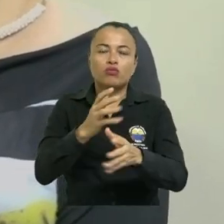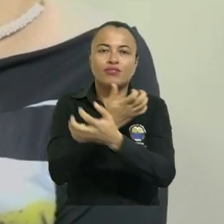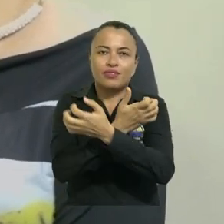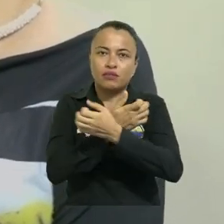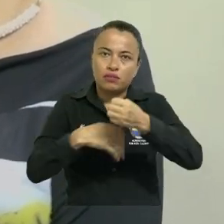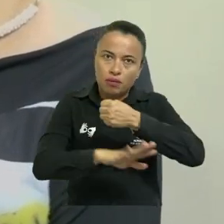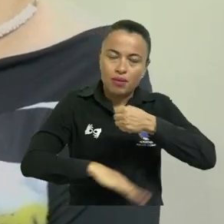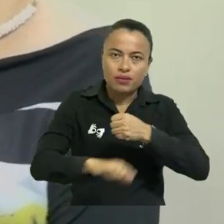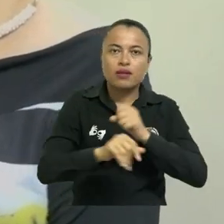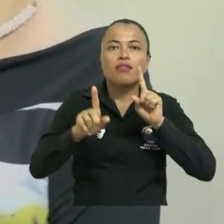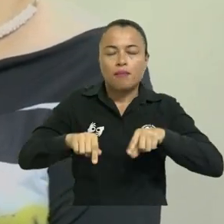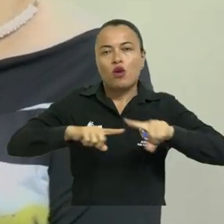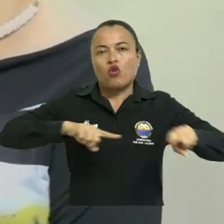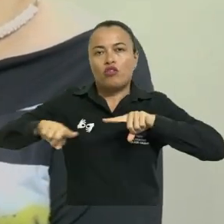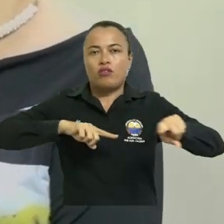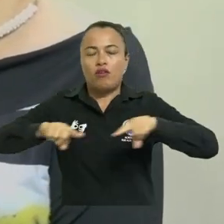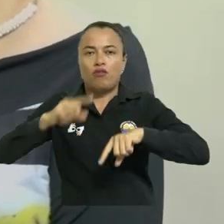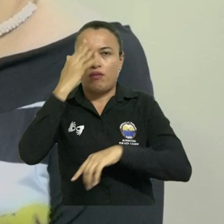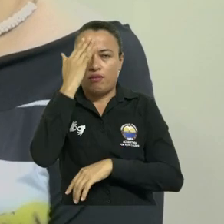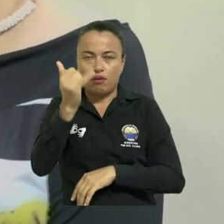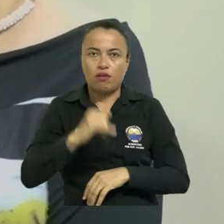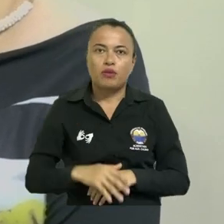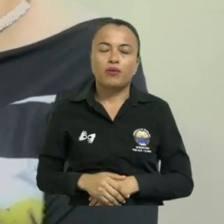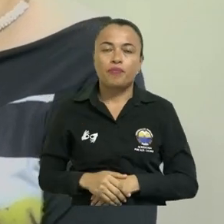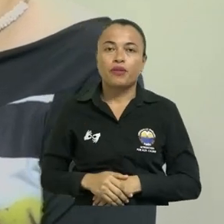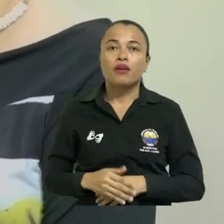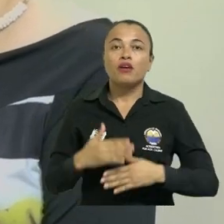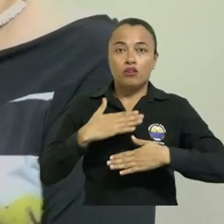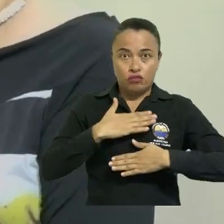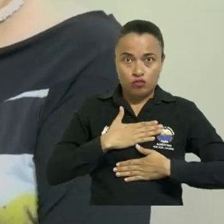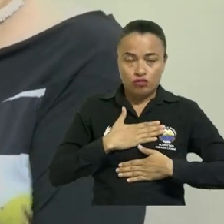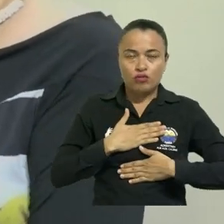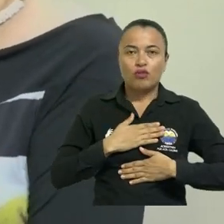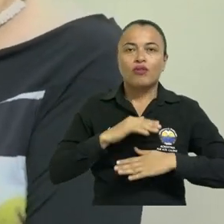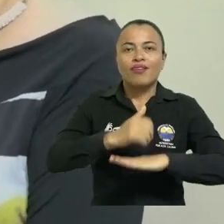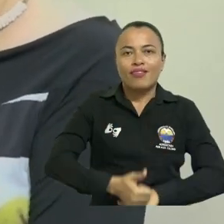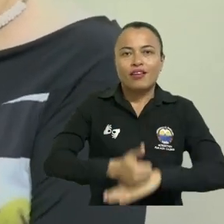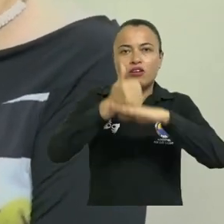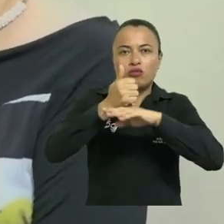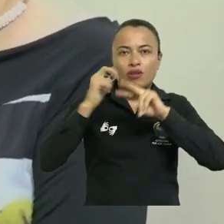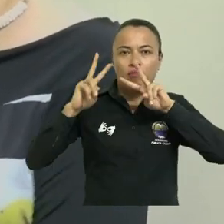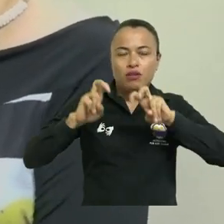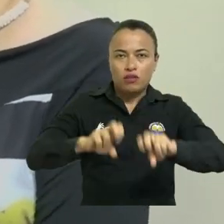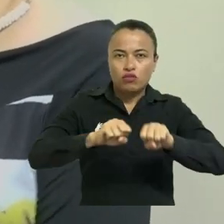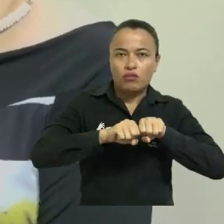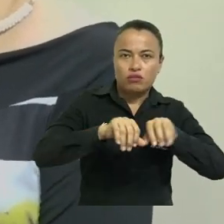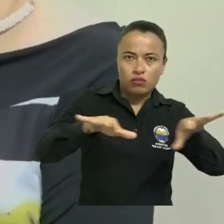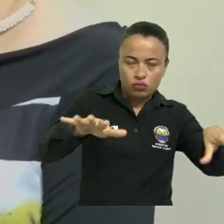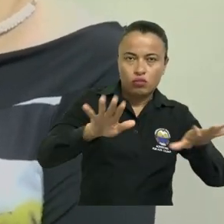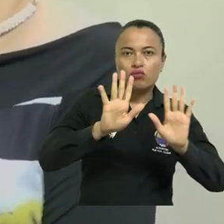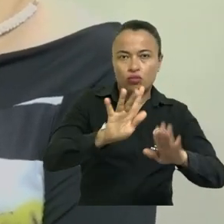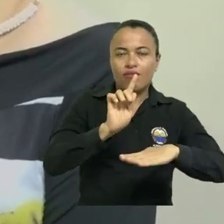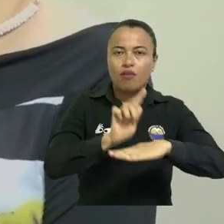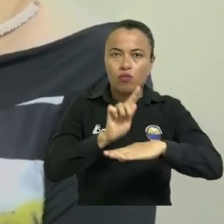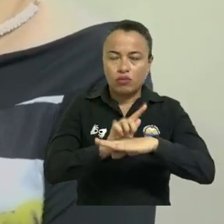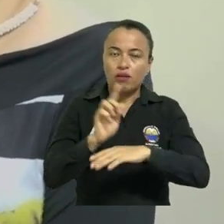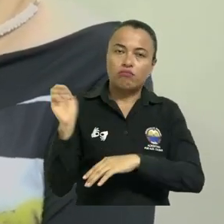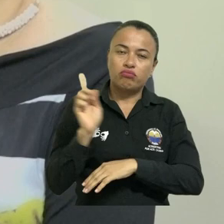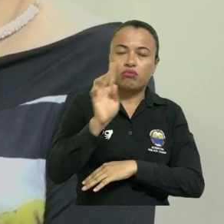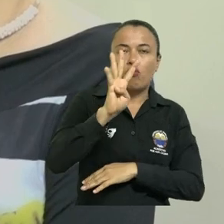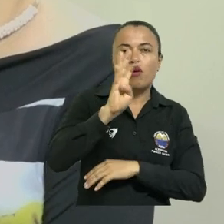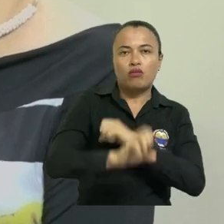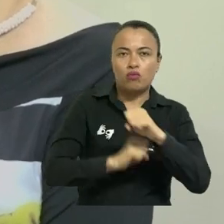y coordinador académico de la facultad. De mi parte, fui directora de investigación y extensión de la facultad